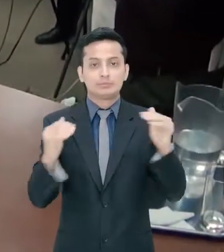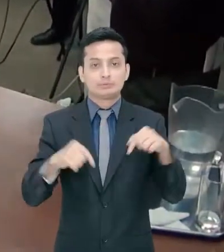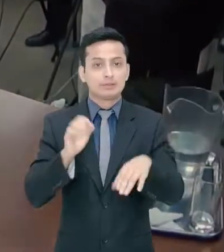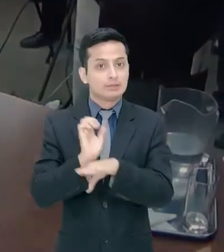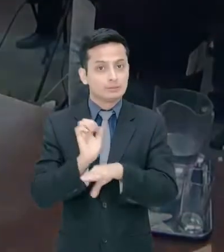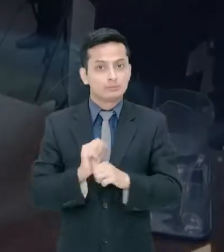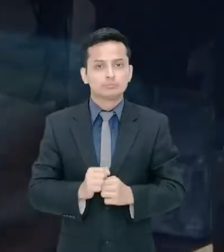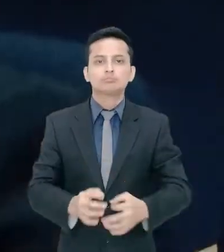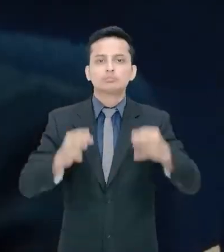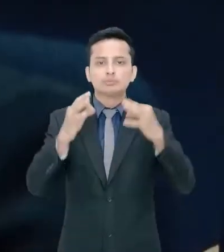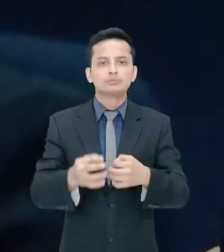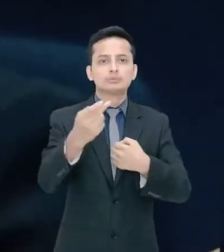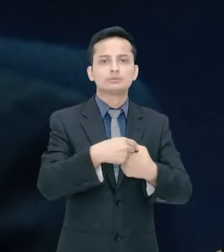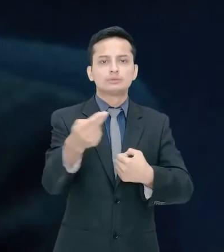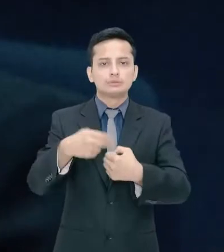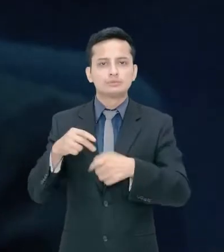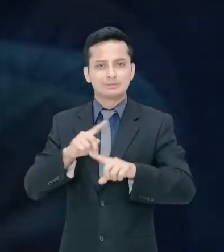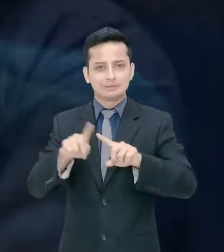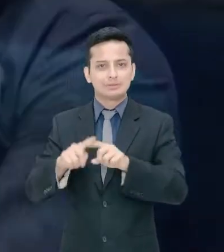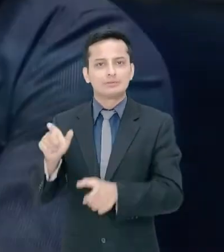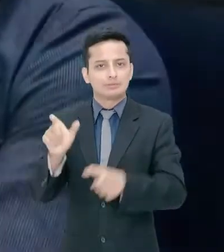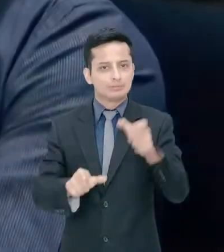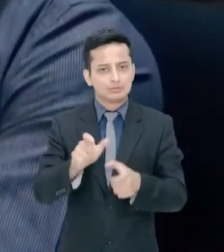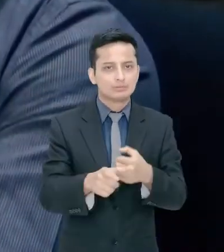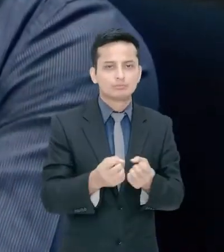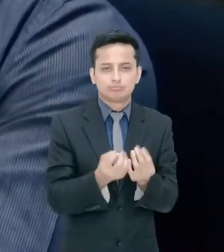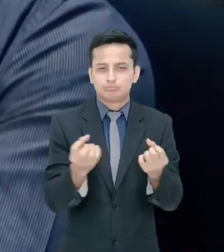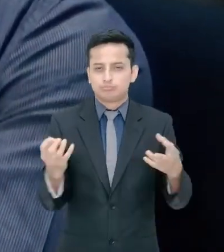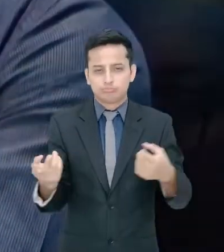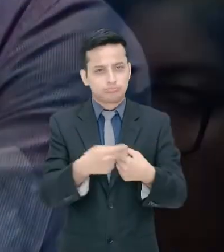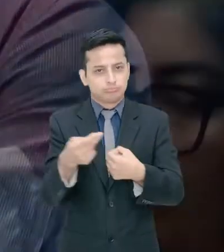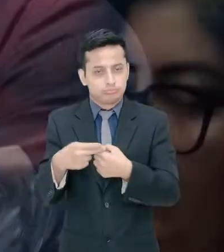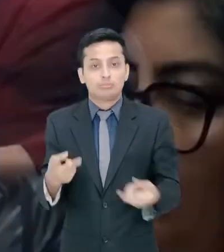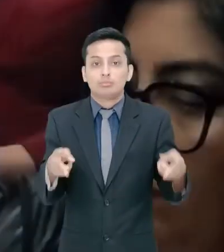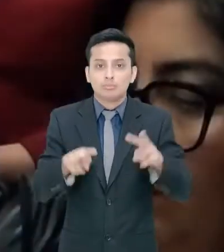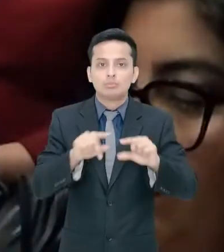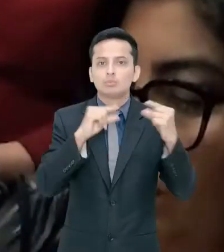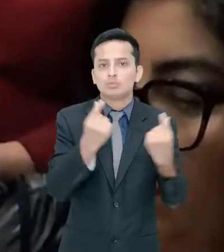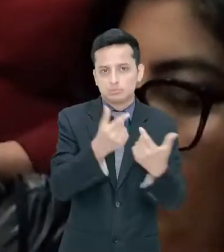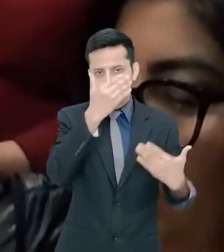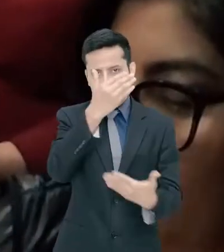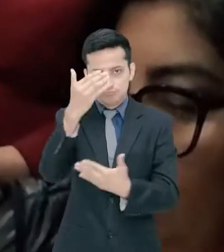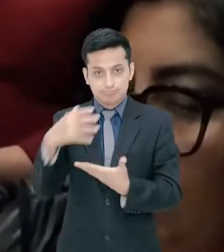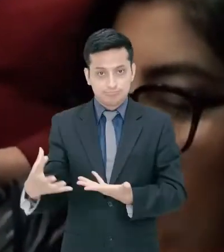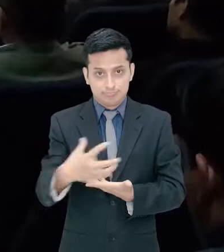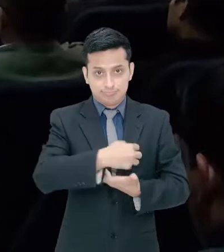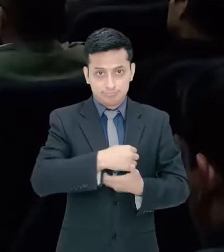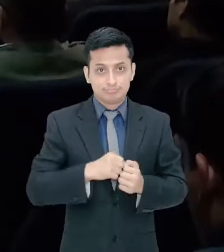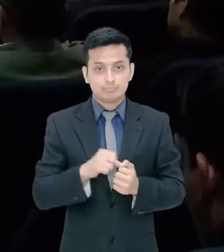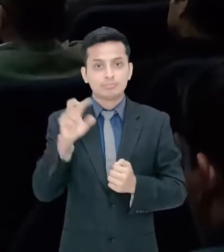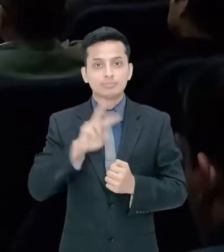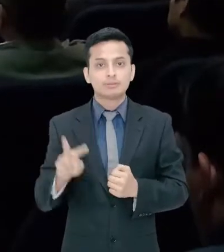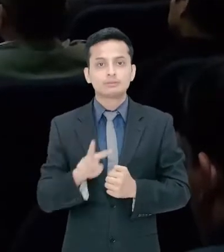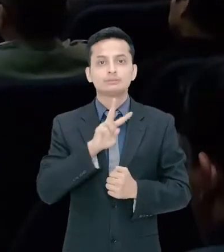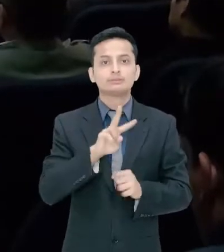en el país y garantizar la participación activa de las ciudadanas y ciudadanos y las organizaciones políticas, realizó